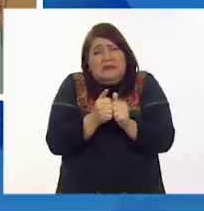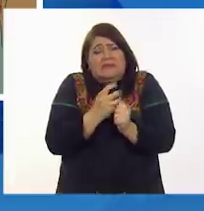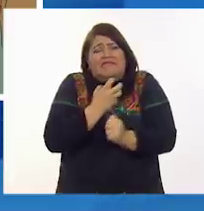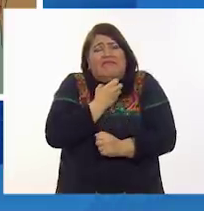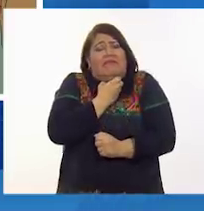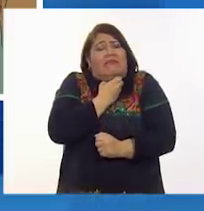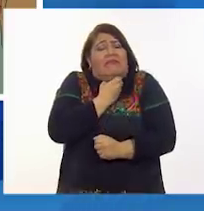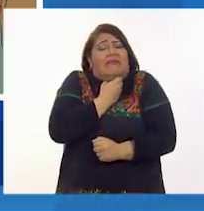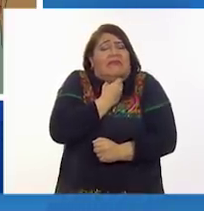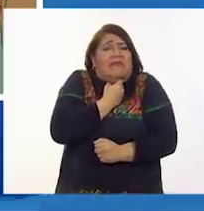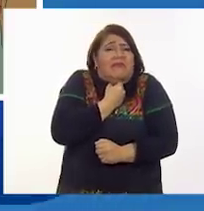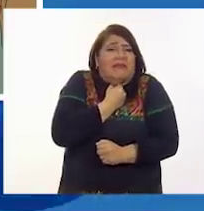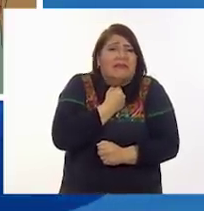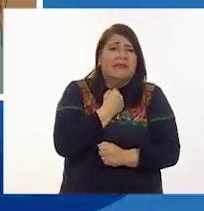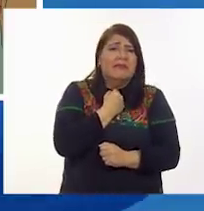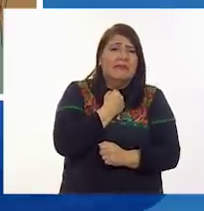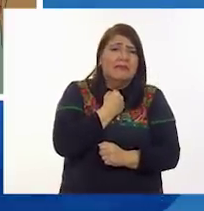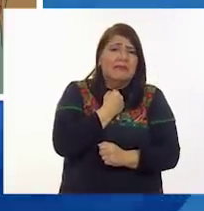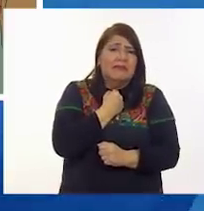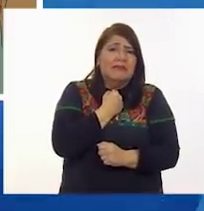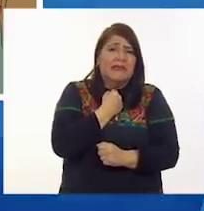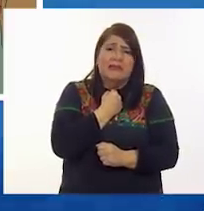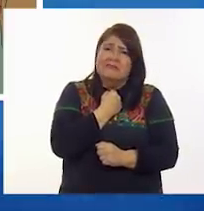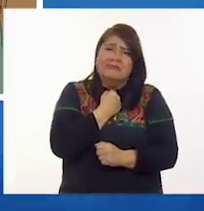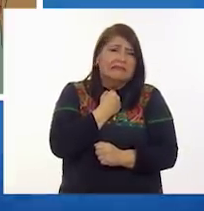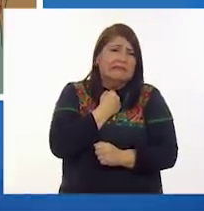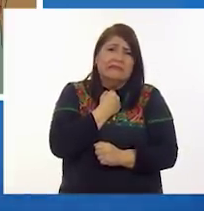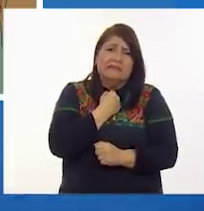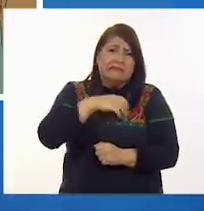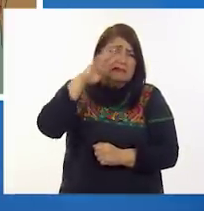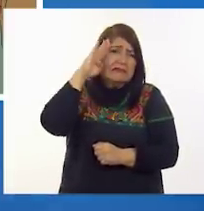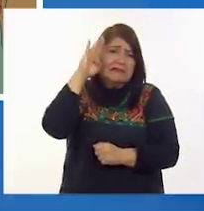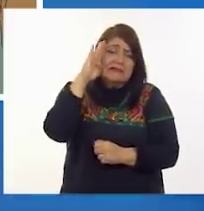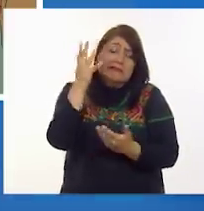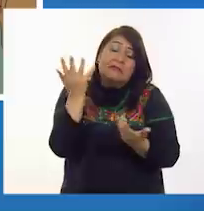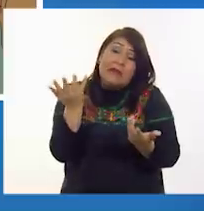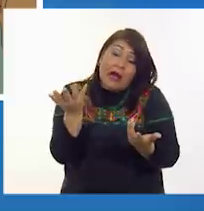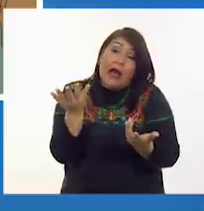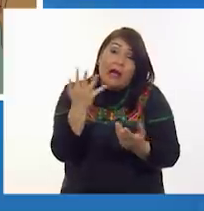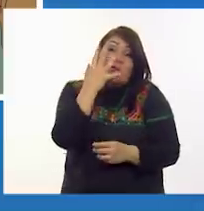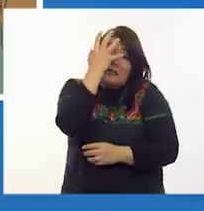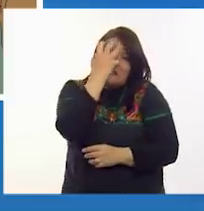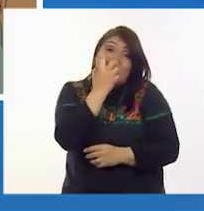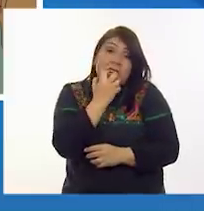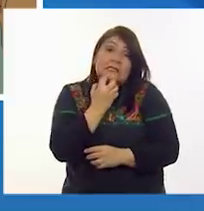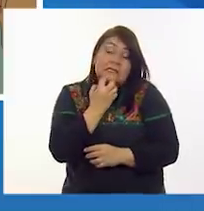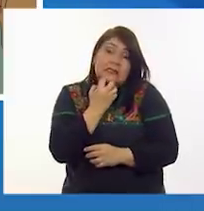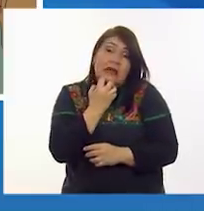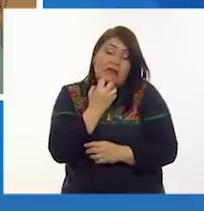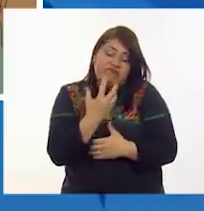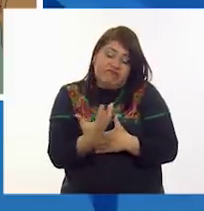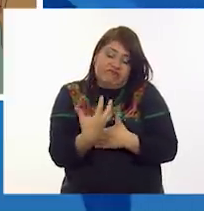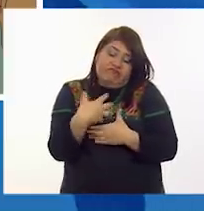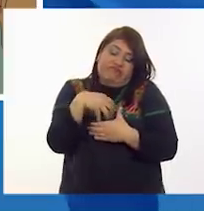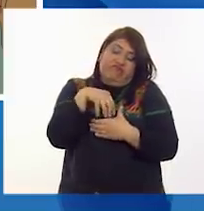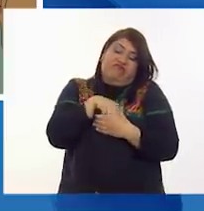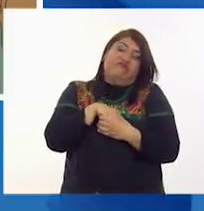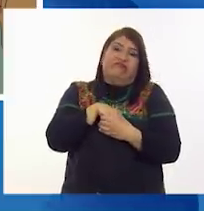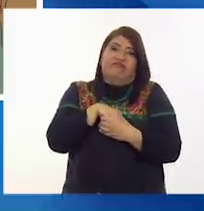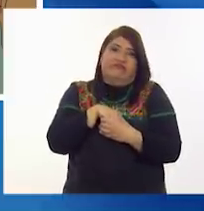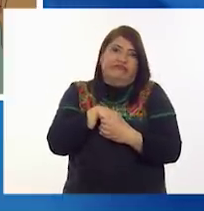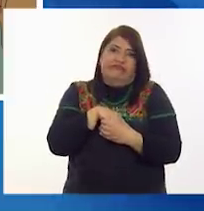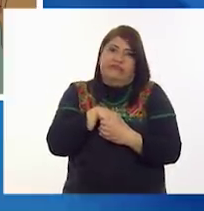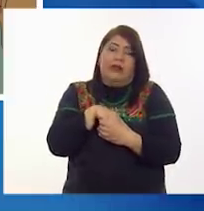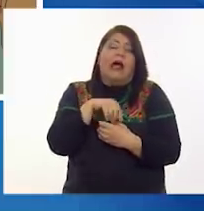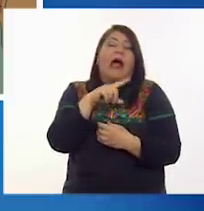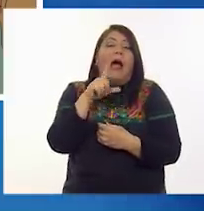nudo así en la garganta, ¿no? ¡Qué bárbaro! Pues eso es porque la tristeza ya nos agarró, ¿no? Y bueno, pues es momento